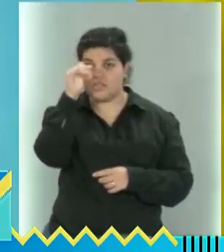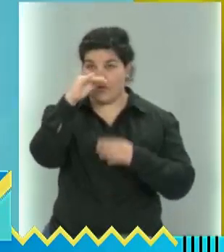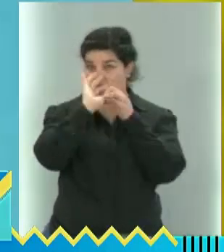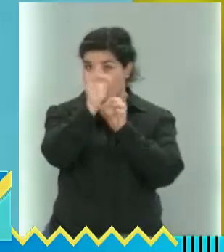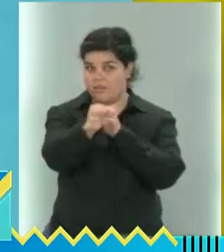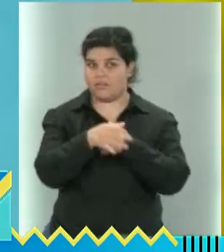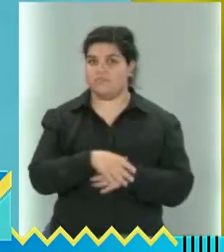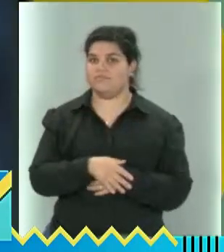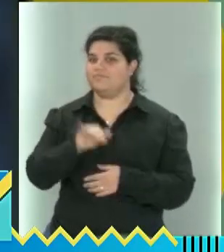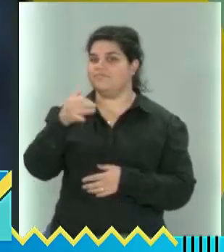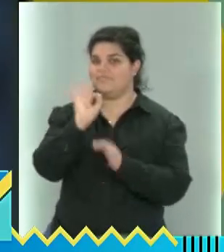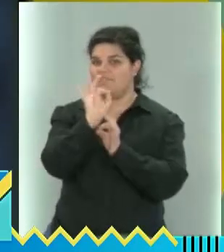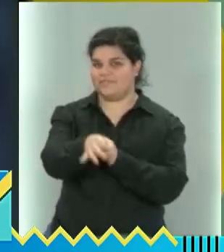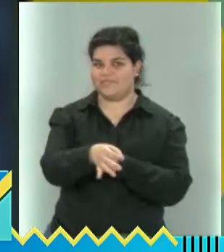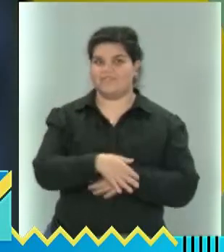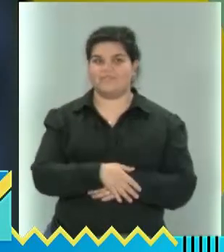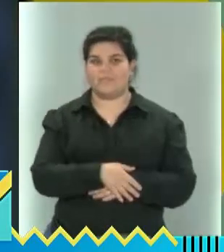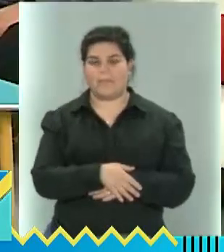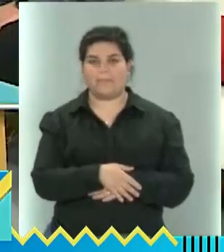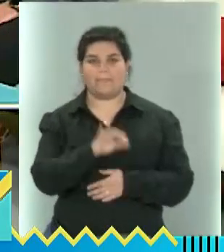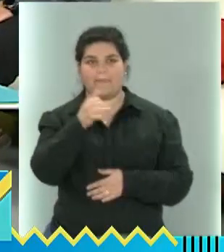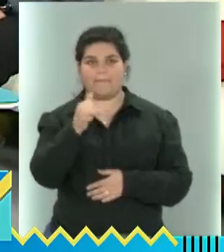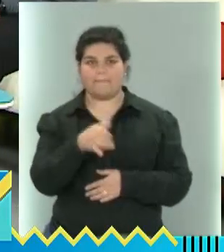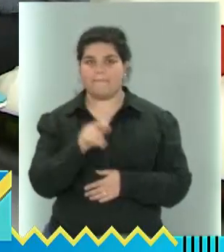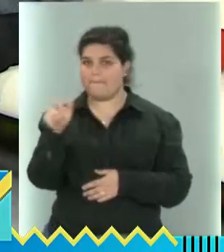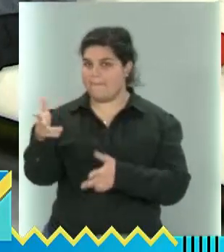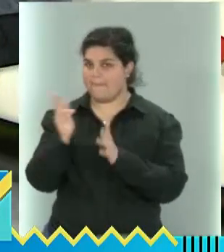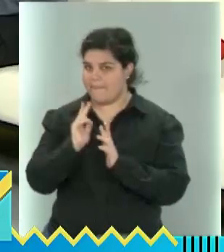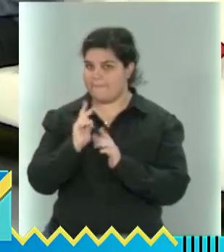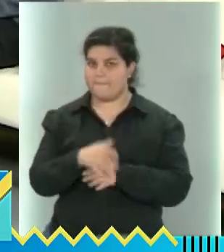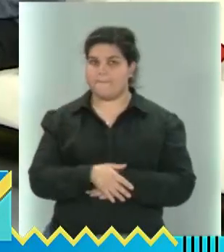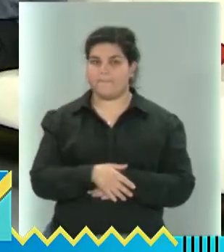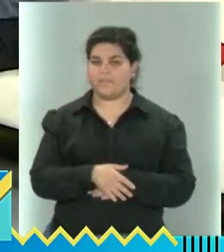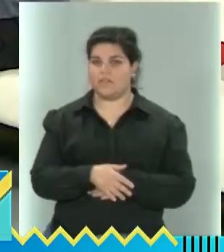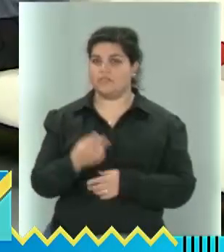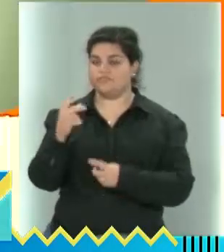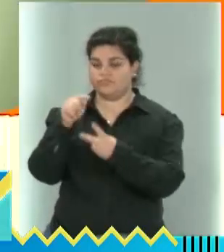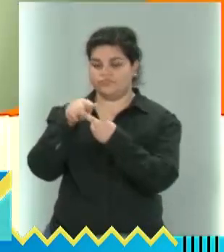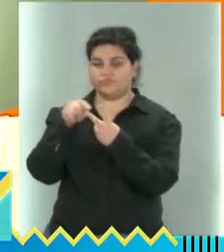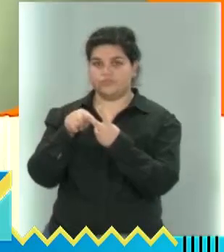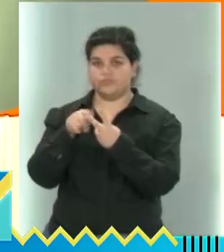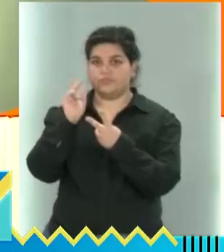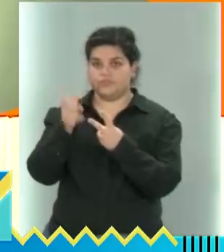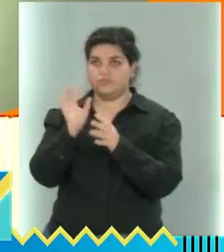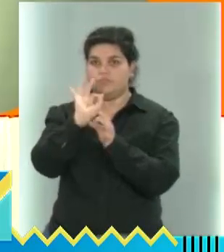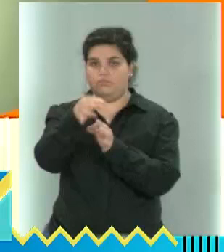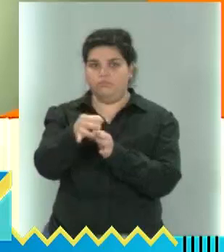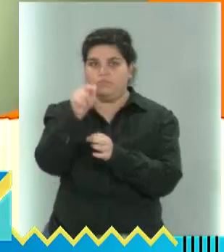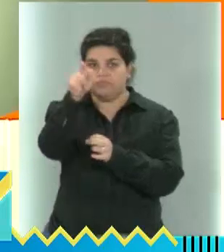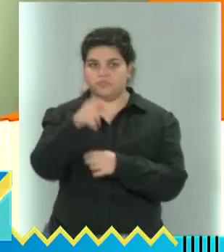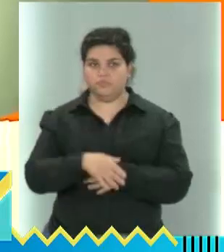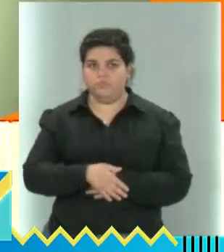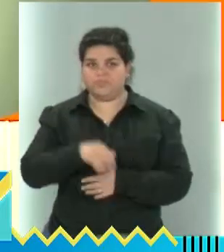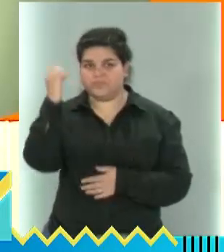Acá. Juan Pablo también. Es vecino de ustedes acá. Juan sí. Pablo también nos decías de... Tengo dos acá en el liceo también